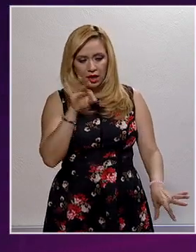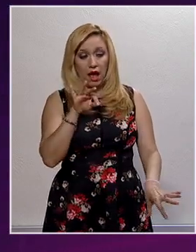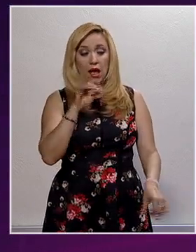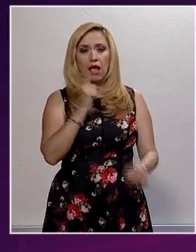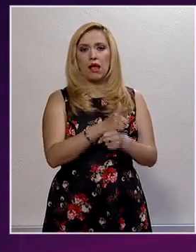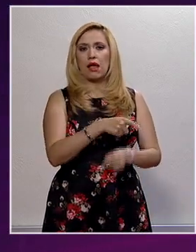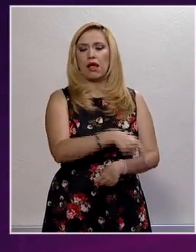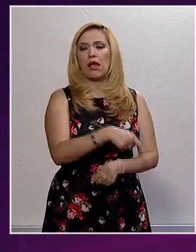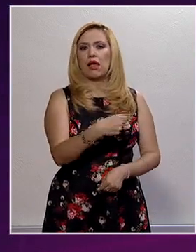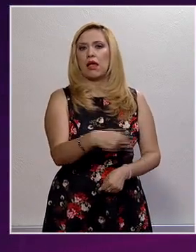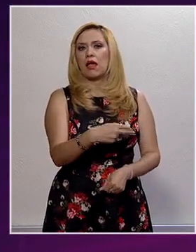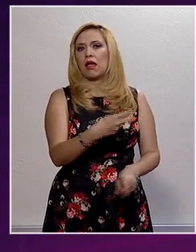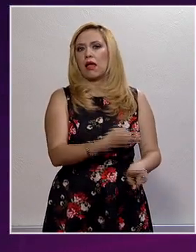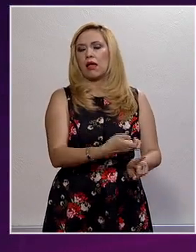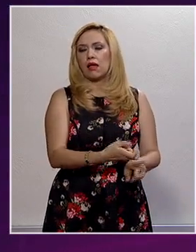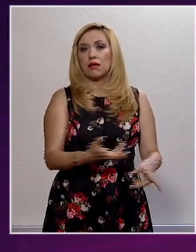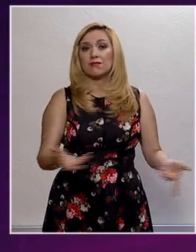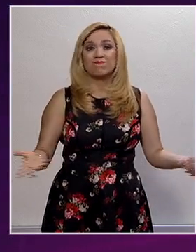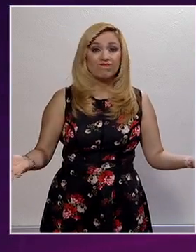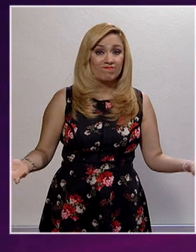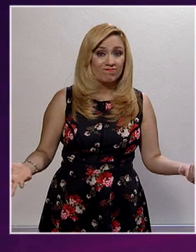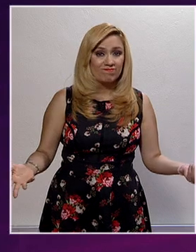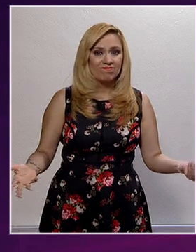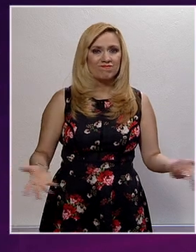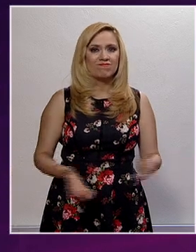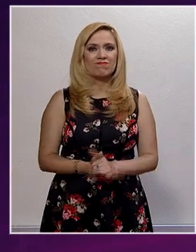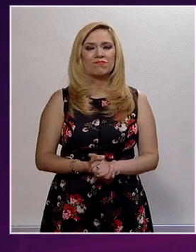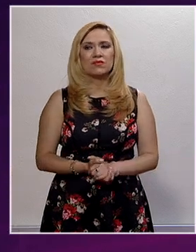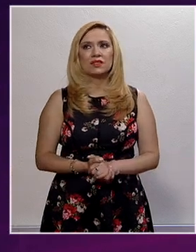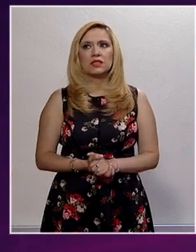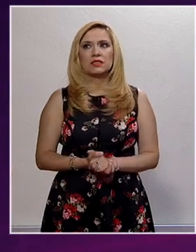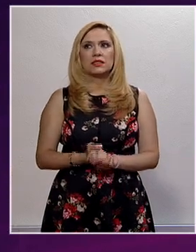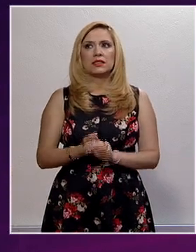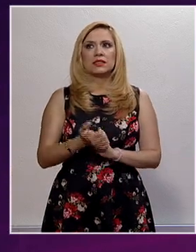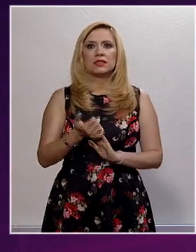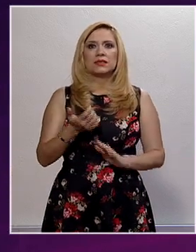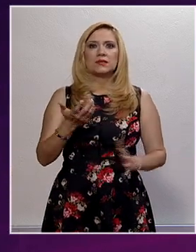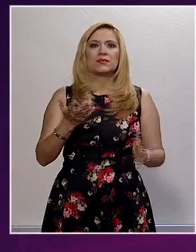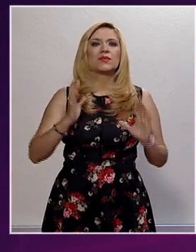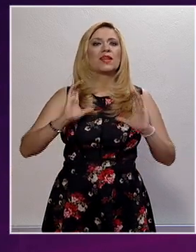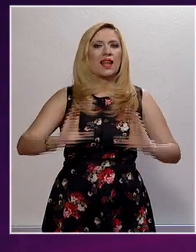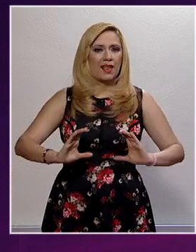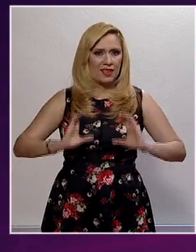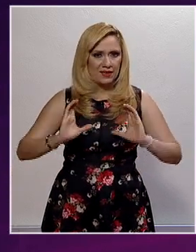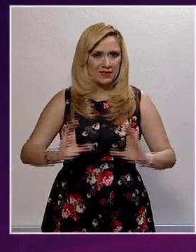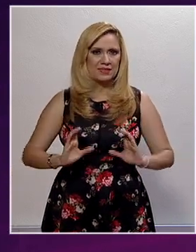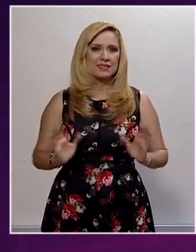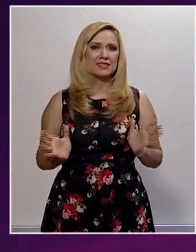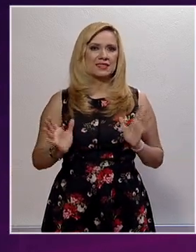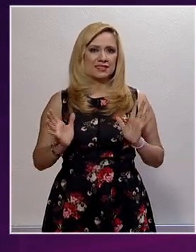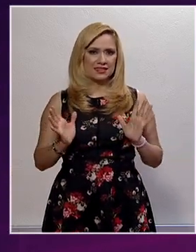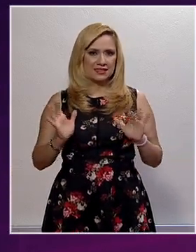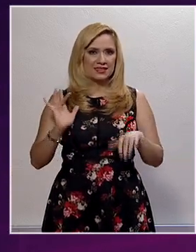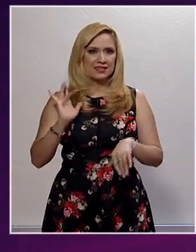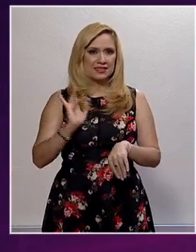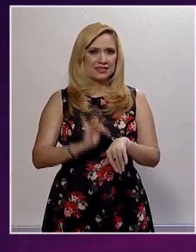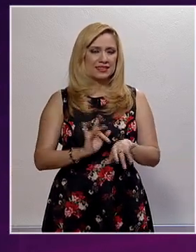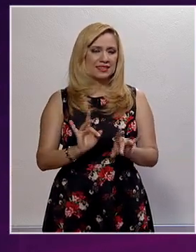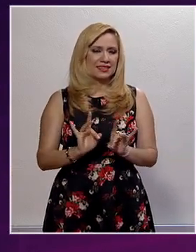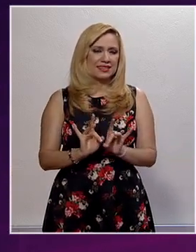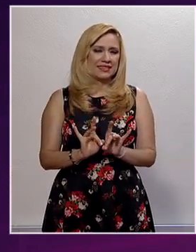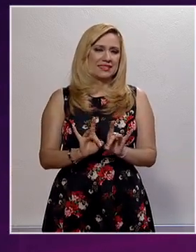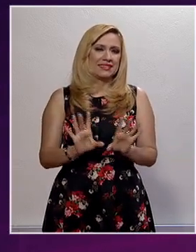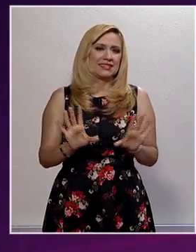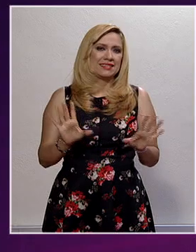para poder identificar, pero además con qué sensibilidad y cuidado